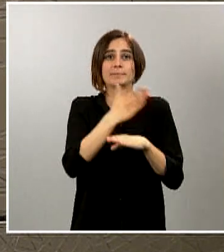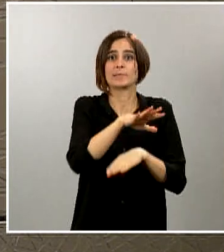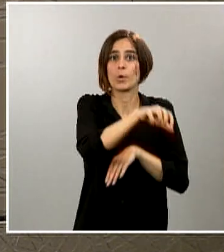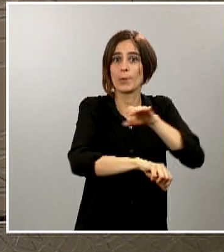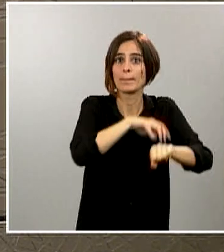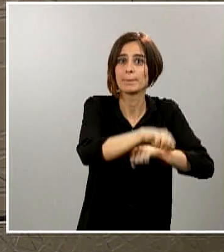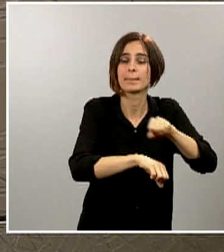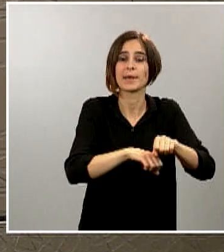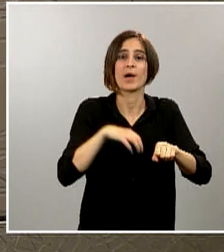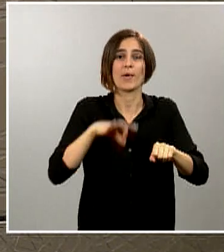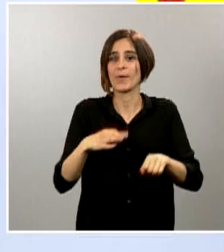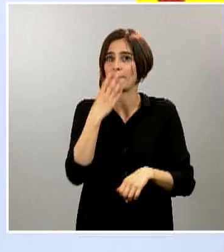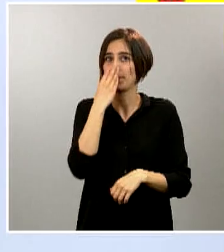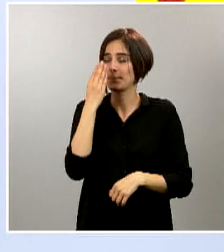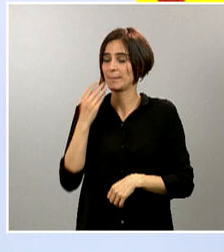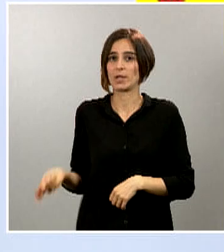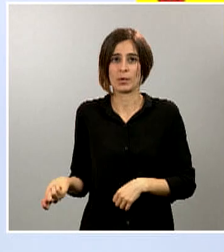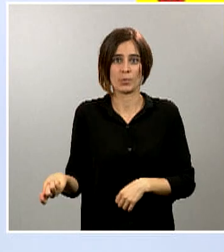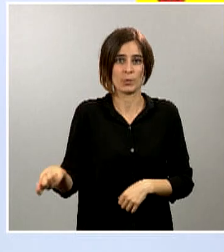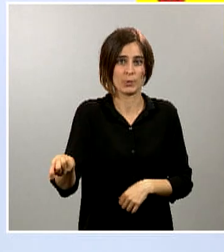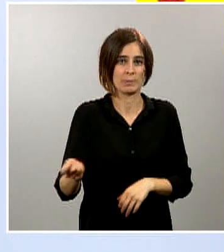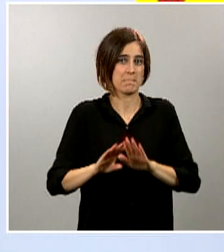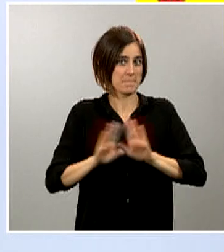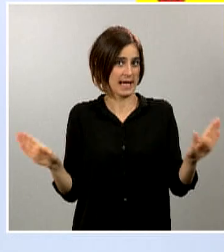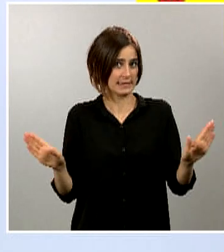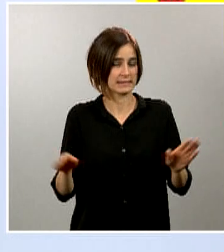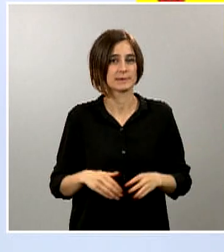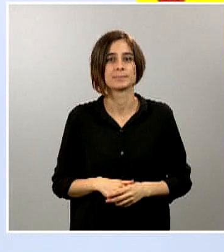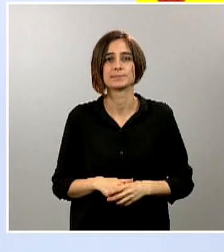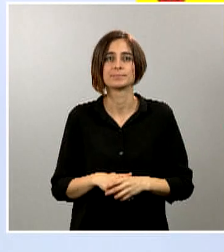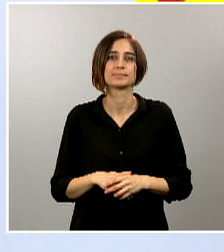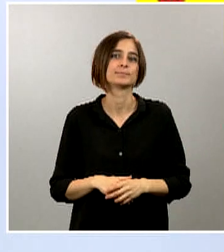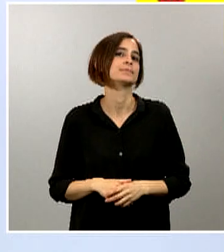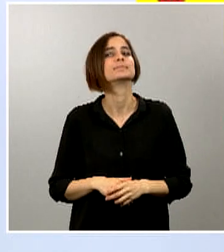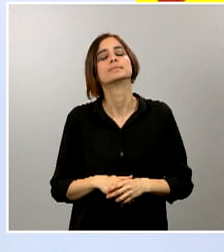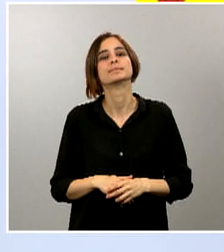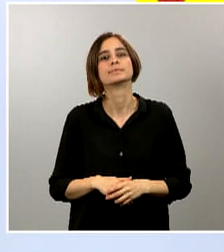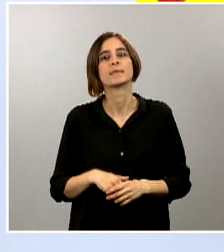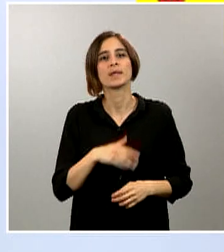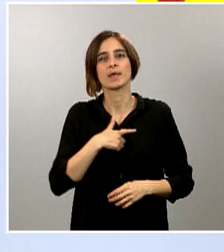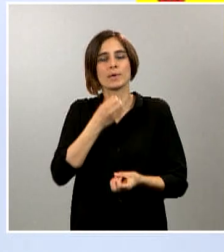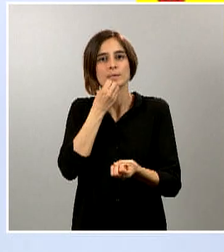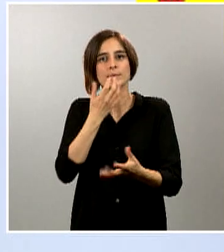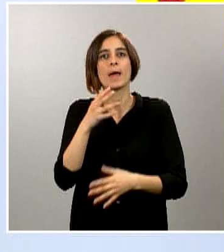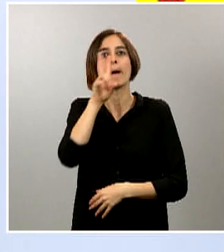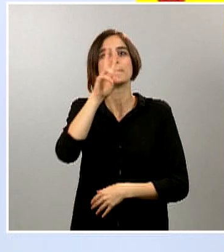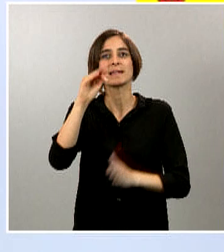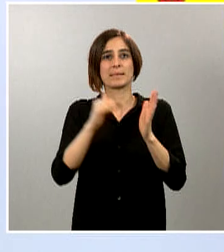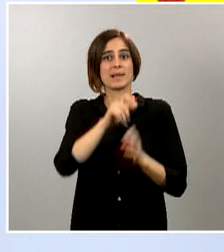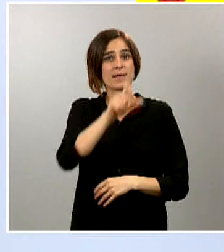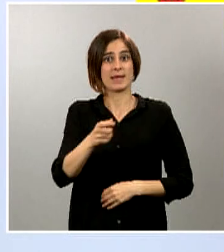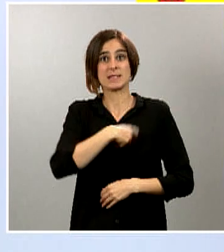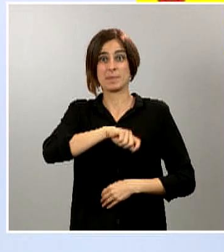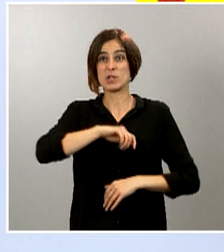de las mascotas. Quiero decir también que hemos repatriado 20.000 españoles dispersos por el mundo y